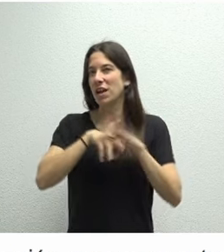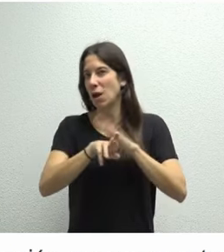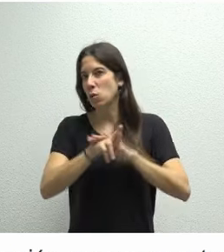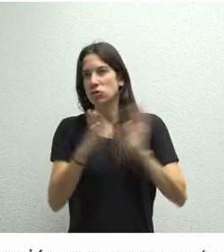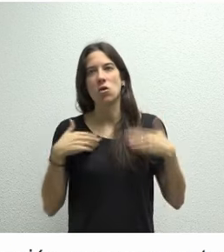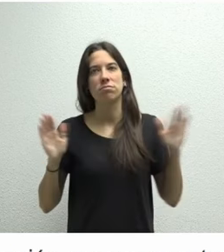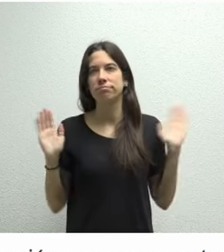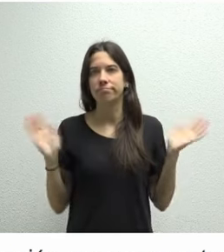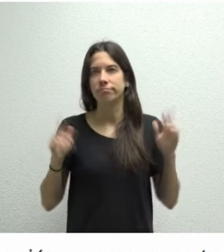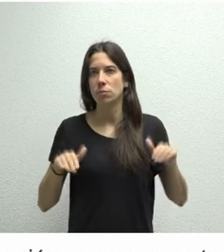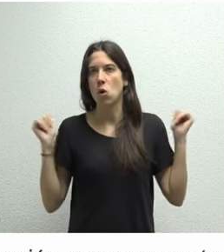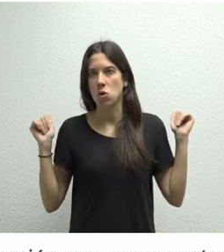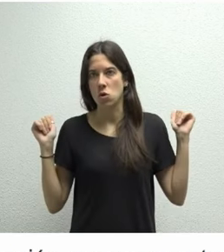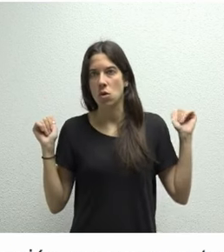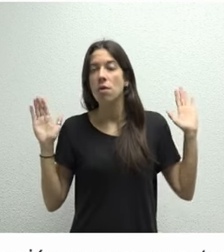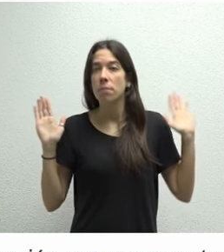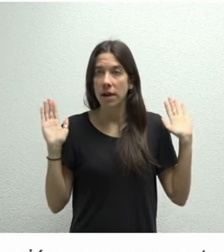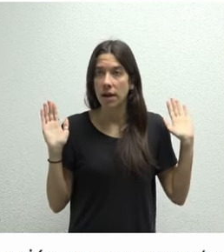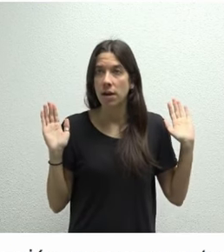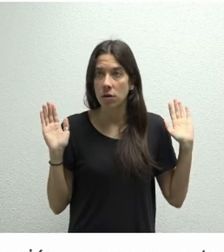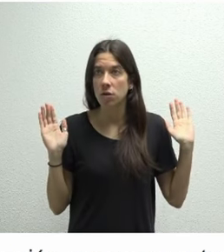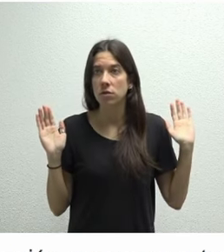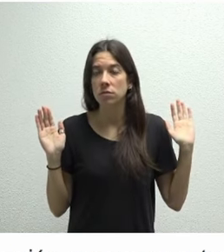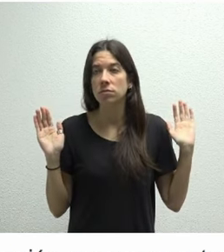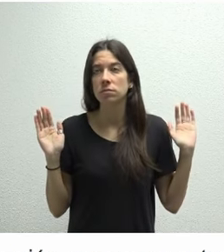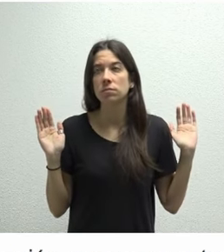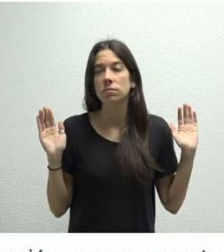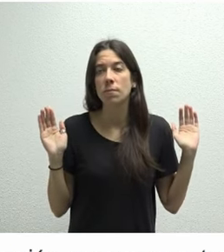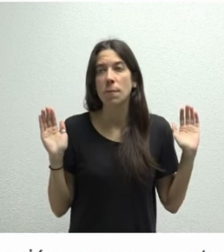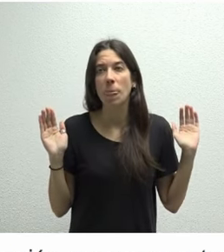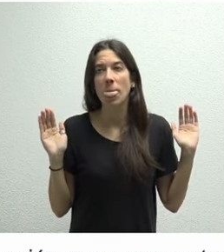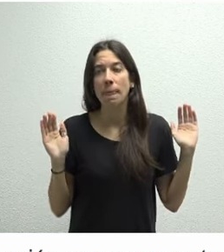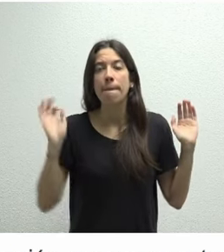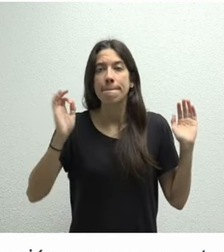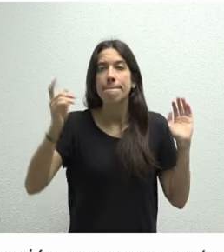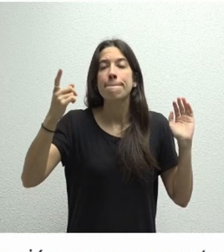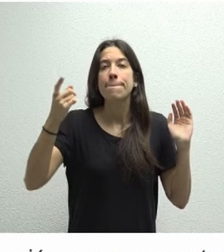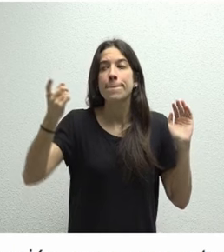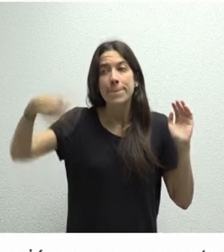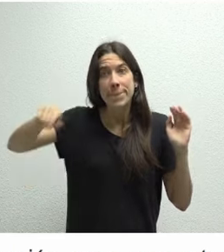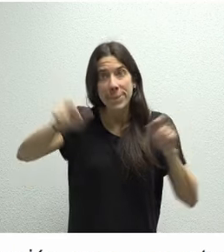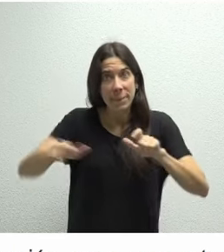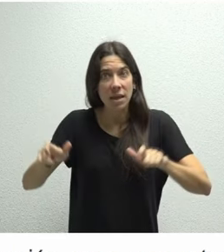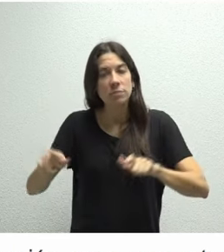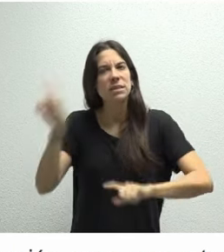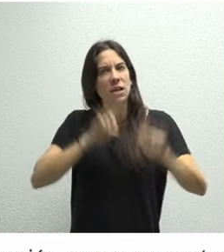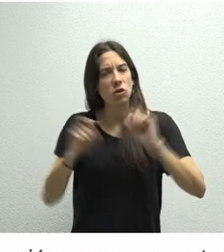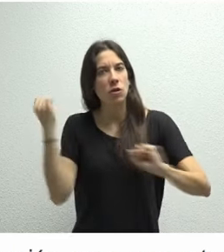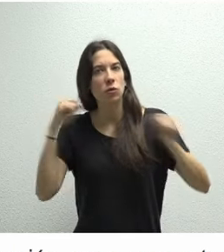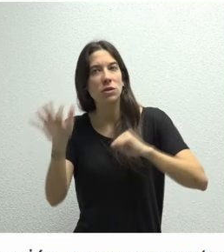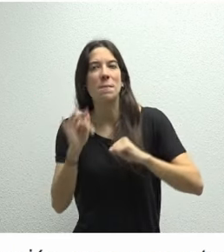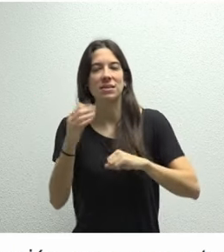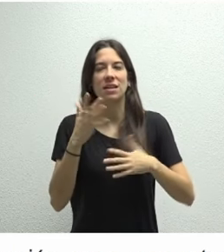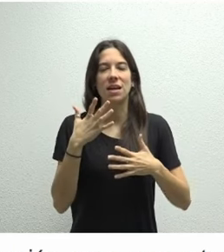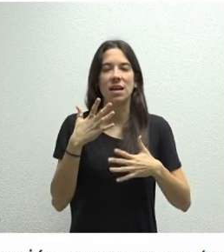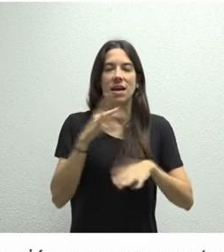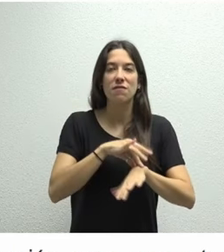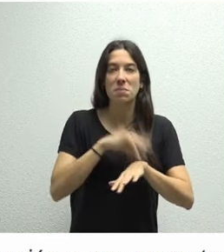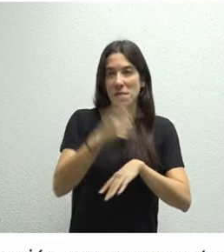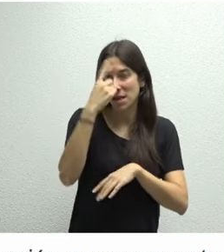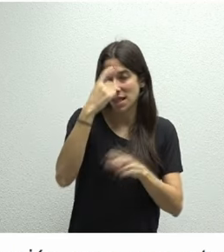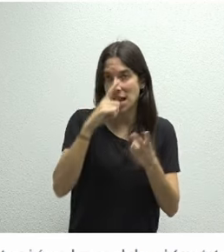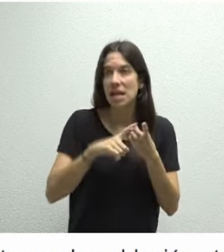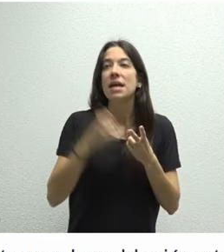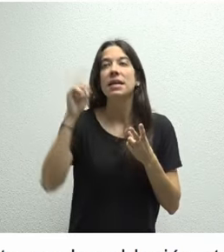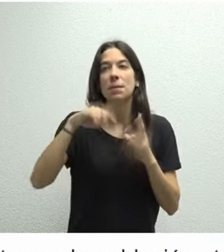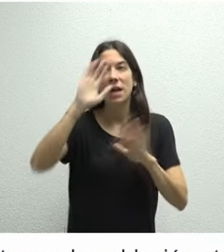pero aún así padecen no solo trastorno de conducta sino también enfermedad mental y y son también atendidos en la